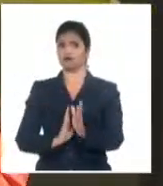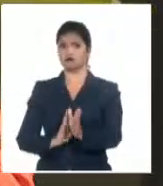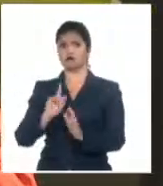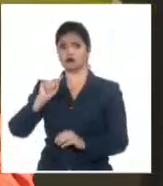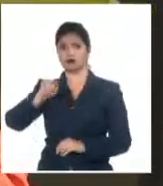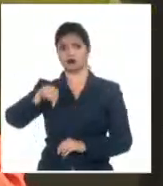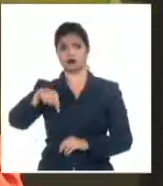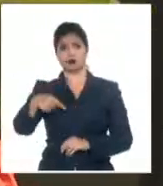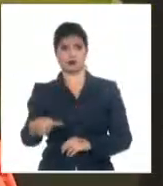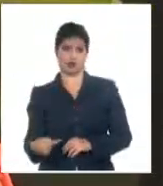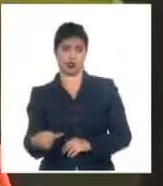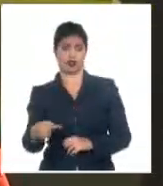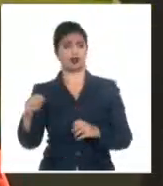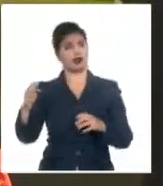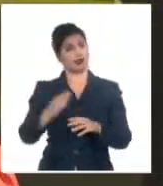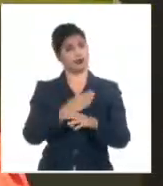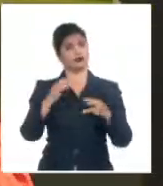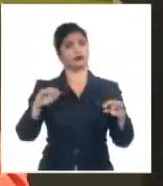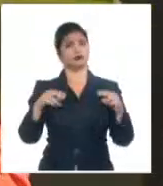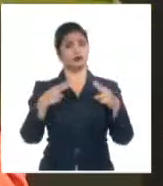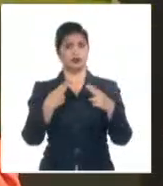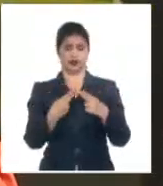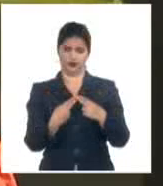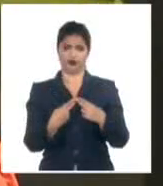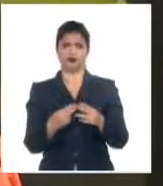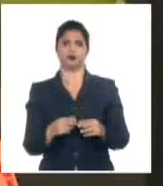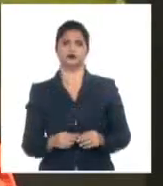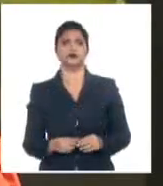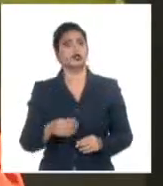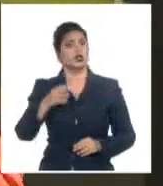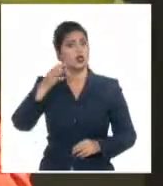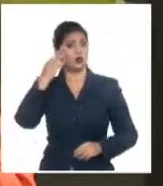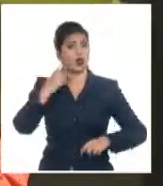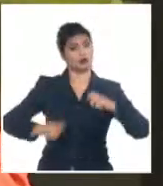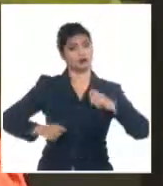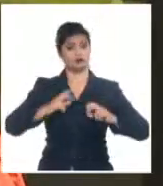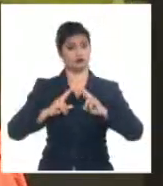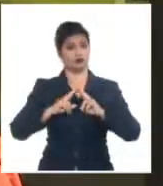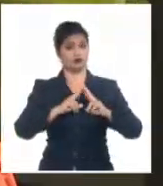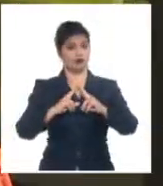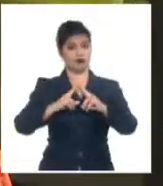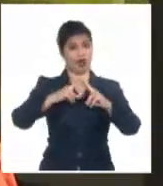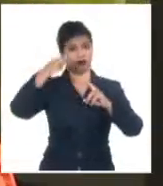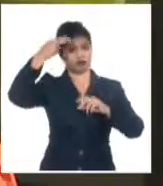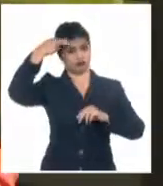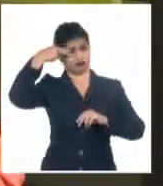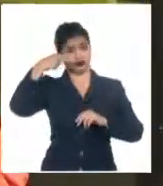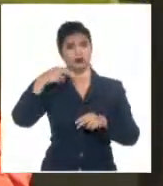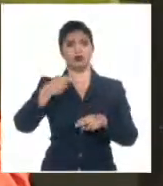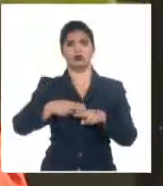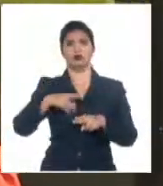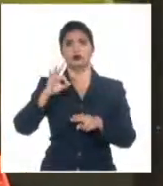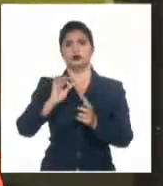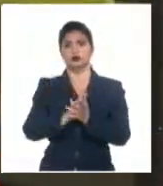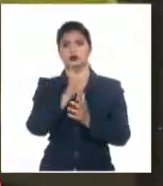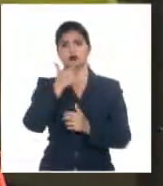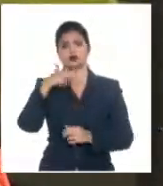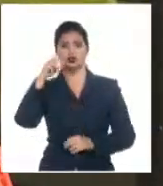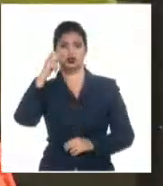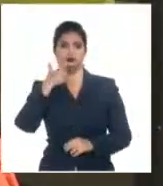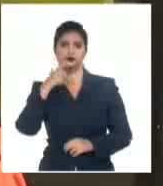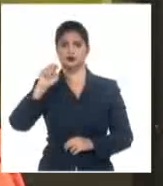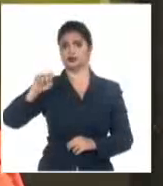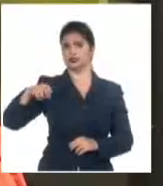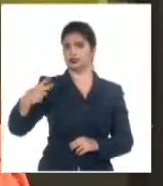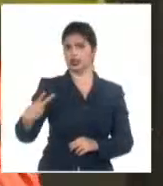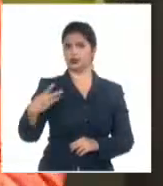que hay varias opciones todavía por llegar. Y Omar Durán volverá a las pistas para intentar ganar su segunda medalla de oro,